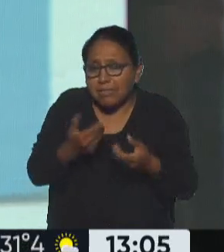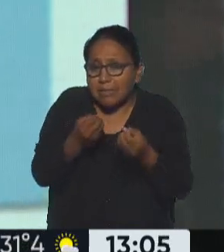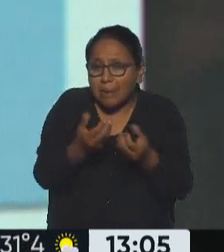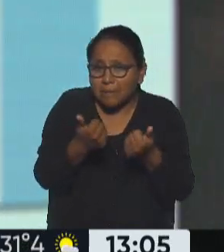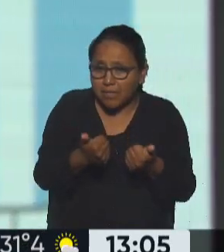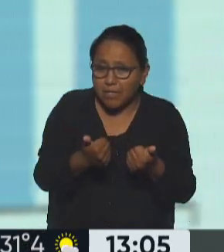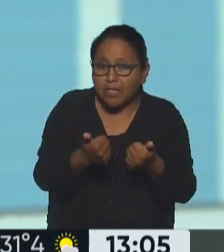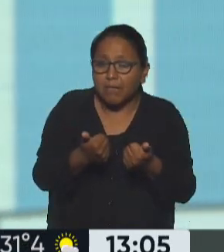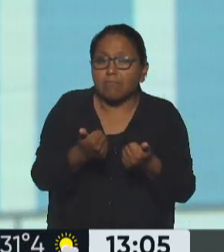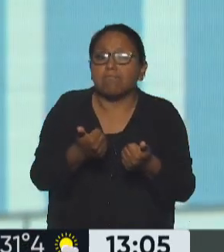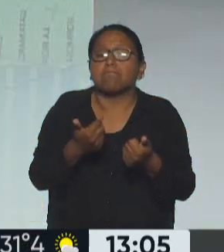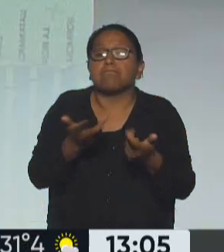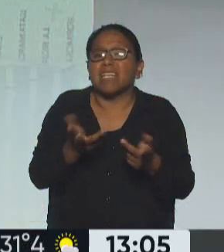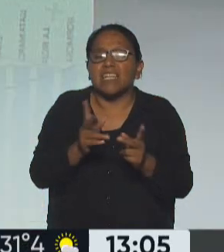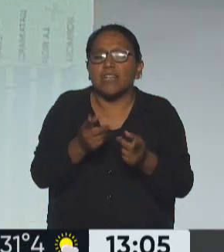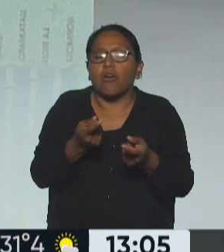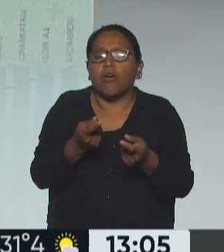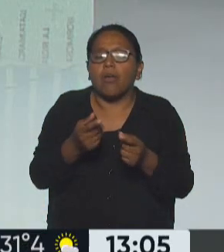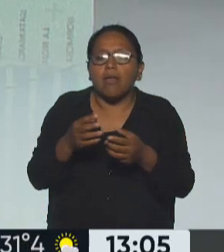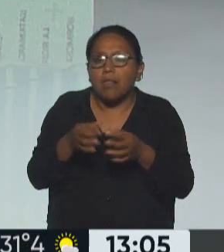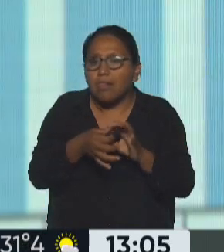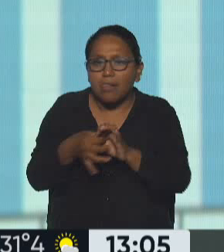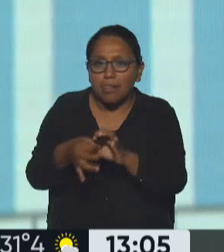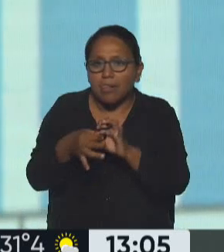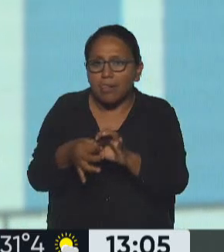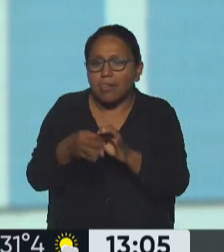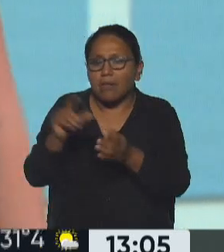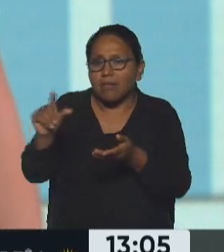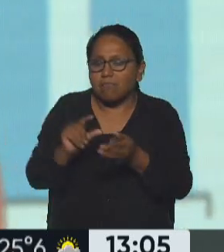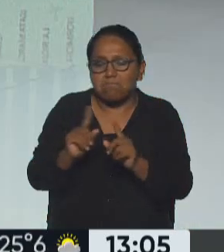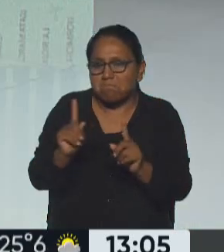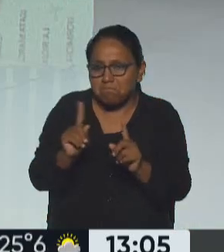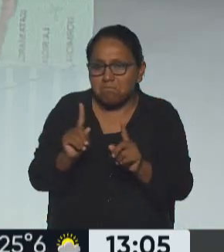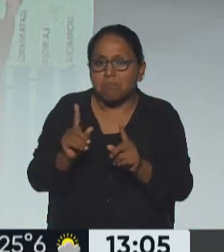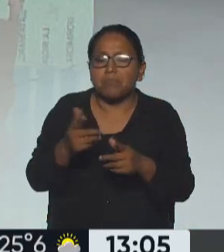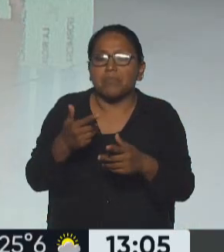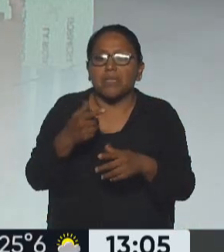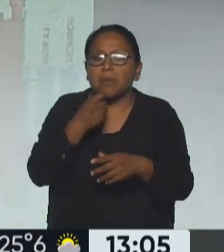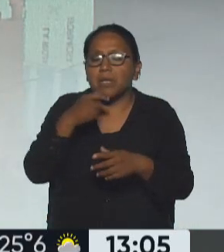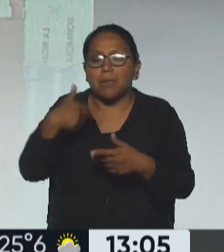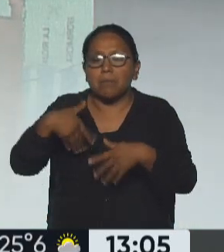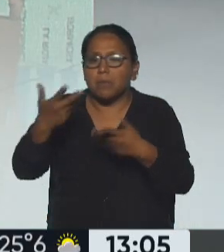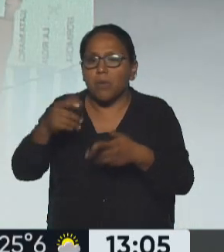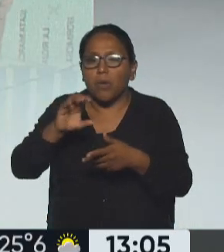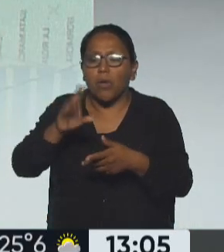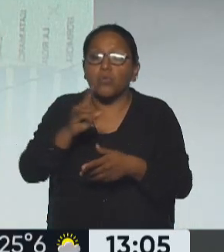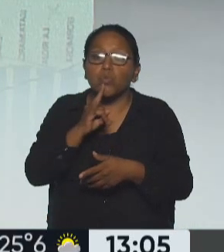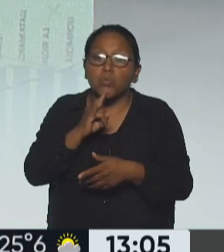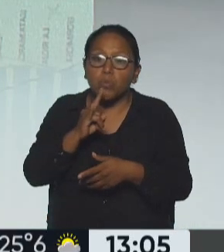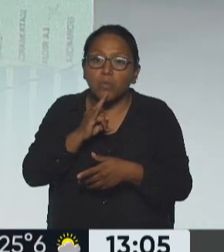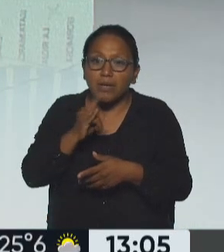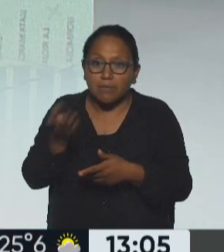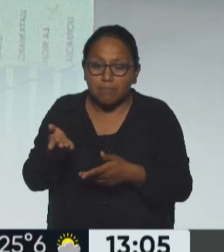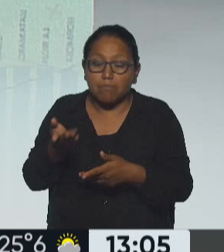así sea lo que eso significa es que no tiene una dependencia tan fuerte de la coparticipación no sé me paro la mitad de la tabla tucumán